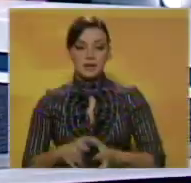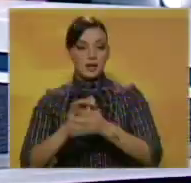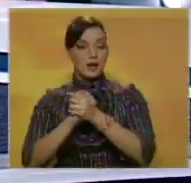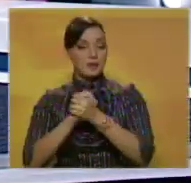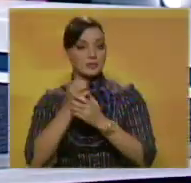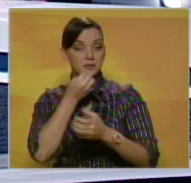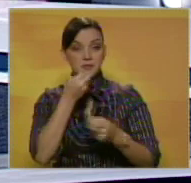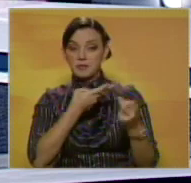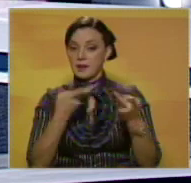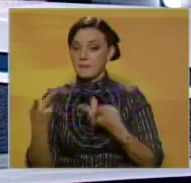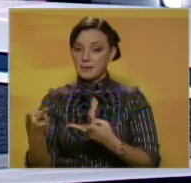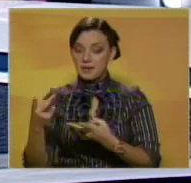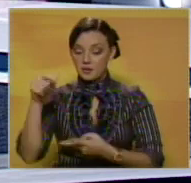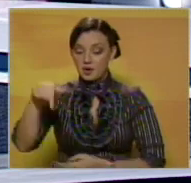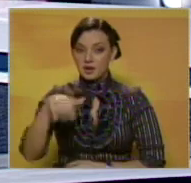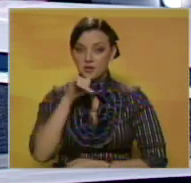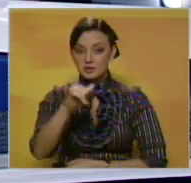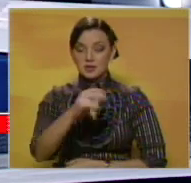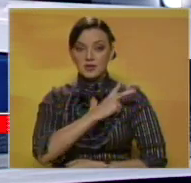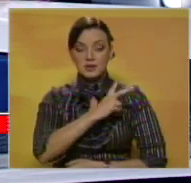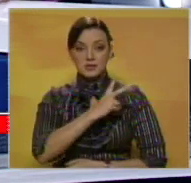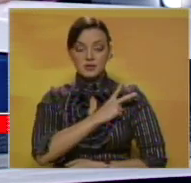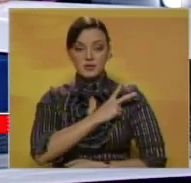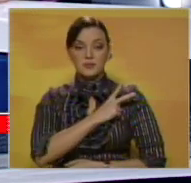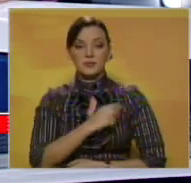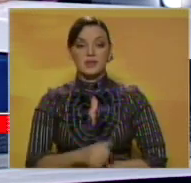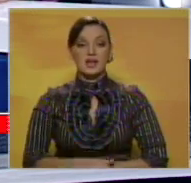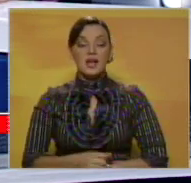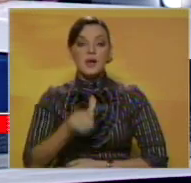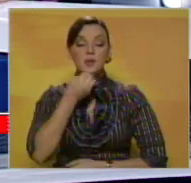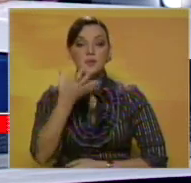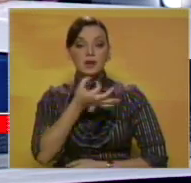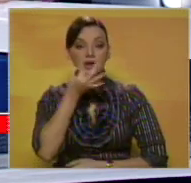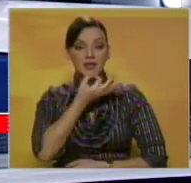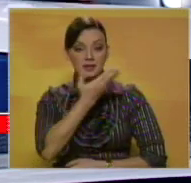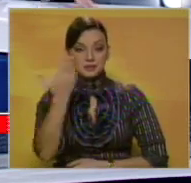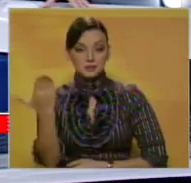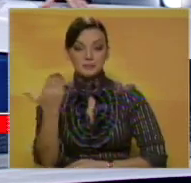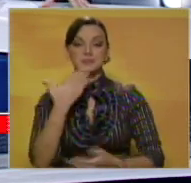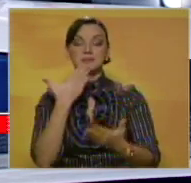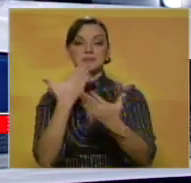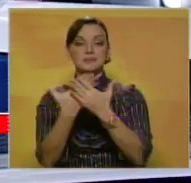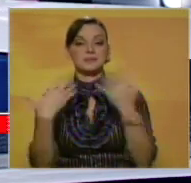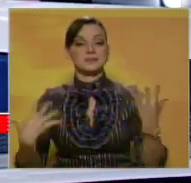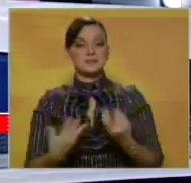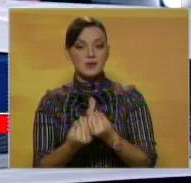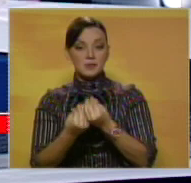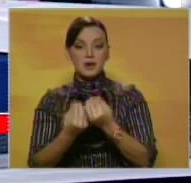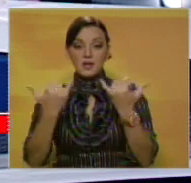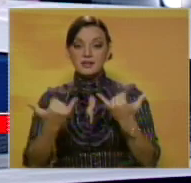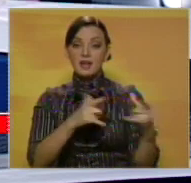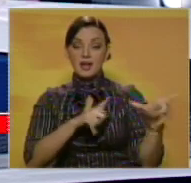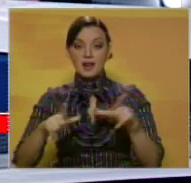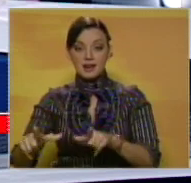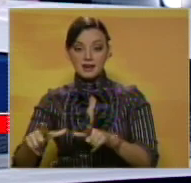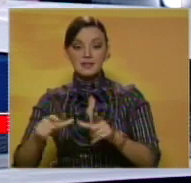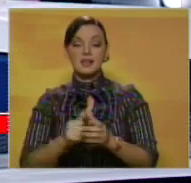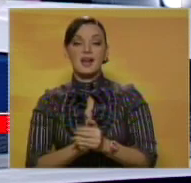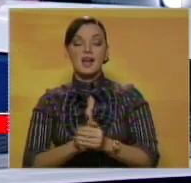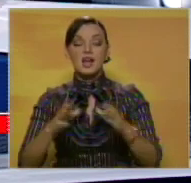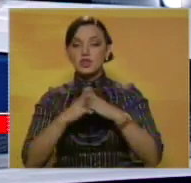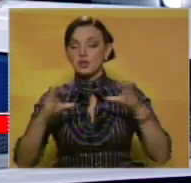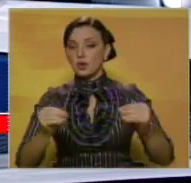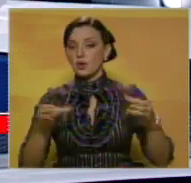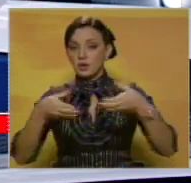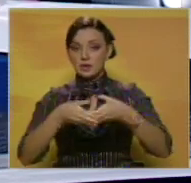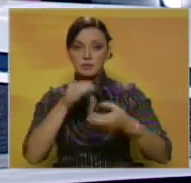Amigos, bienvenidos a la presente emisión de su noticiero Venevisión. Muy buenas tardes tengan todos. Gracias por acompañarnos. Ya estamos listas en el nombre de